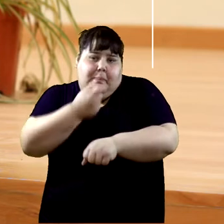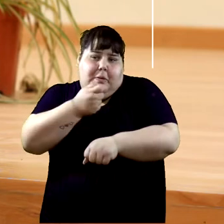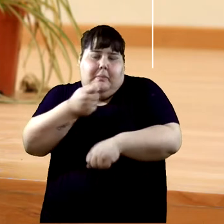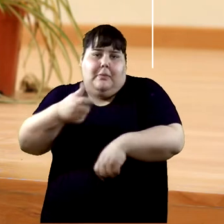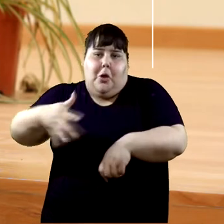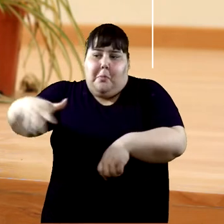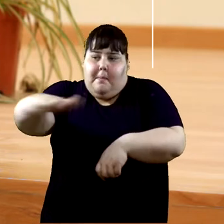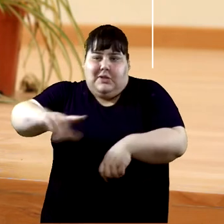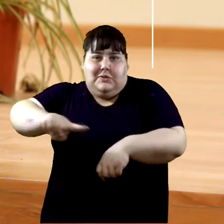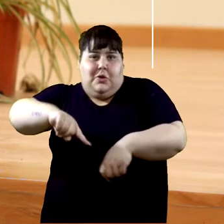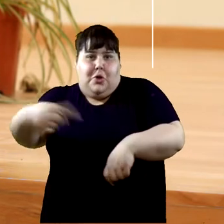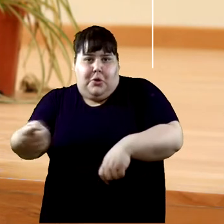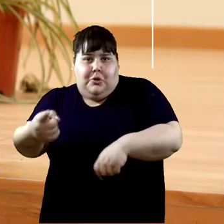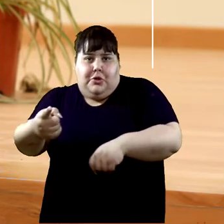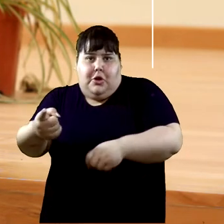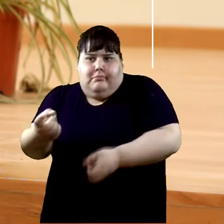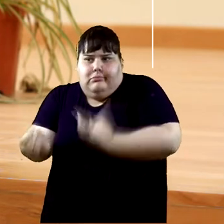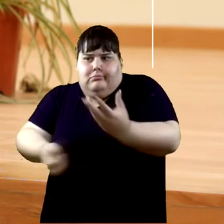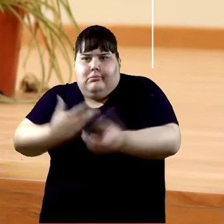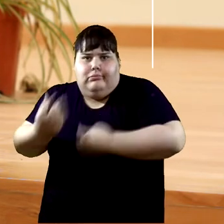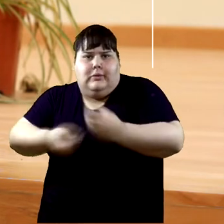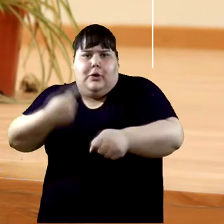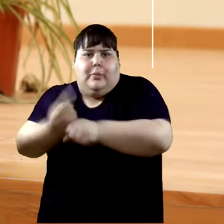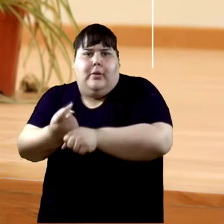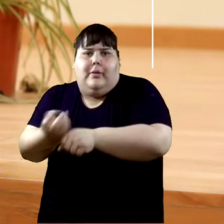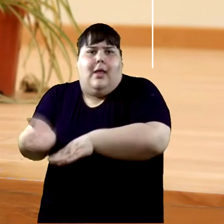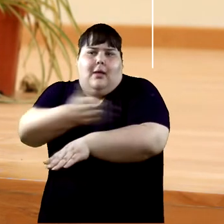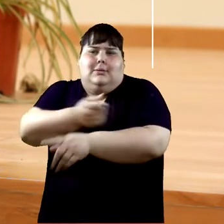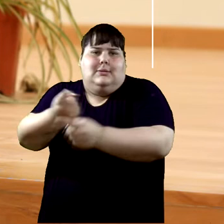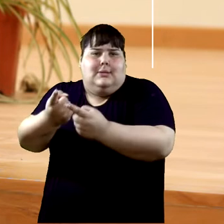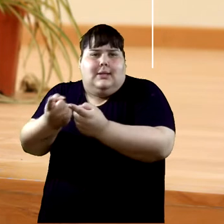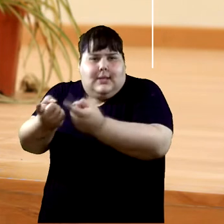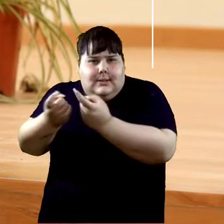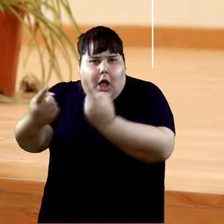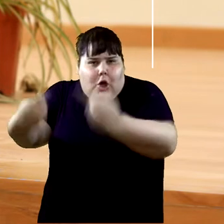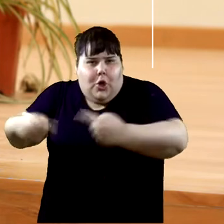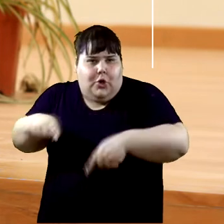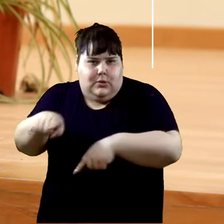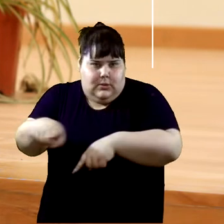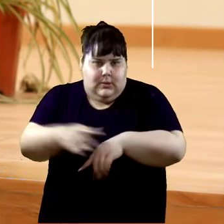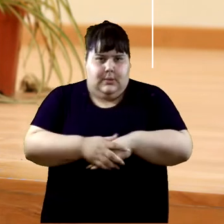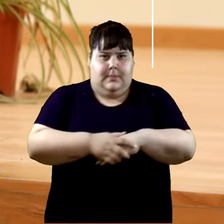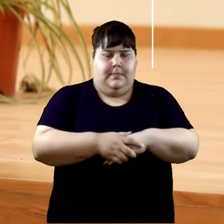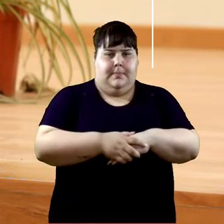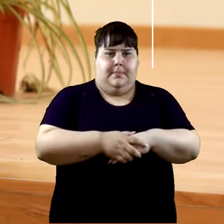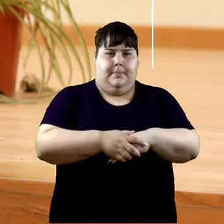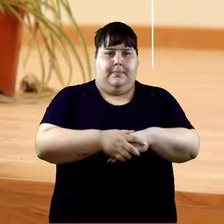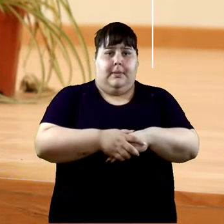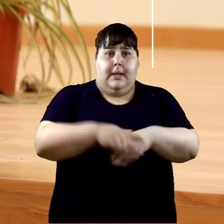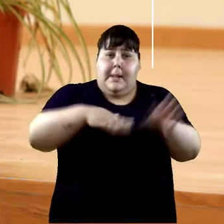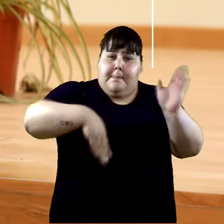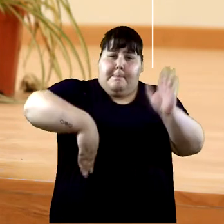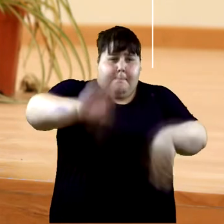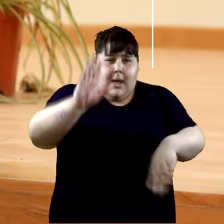no se desplegaría porque no están dadas las condiciones para que se pase este espacio genere esa esa producción sobre todo